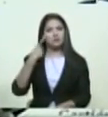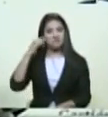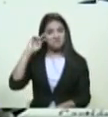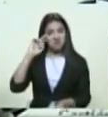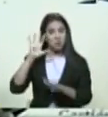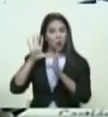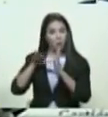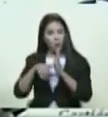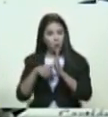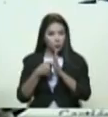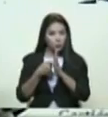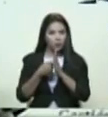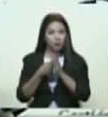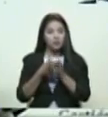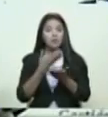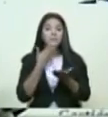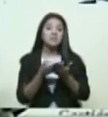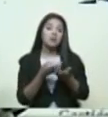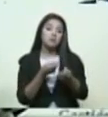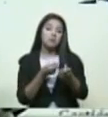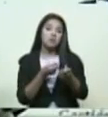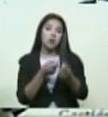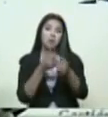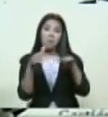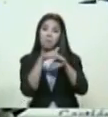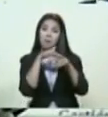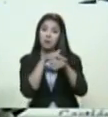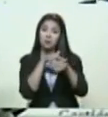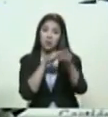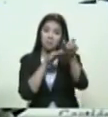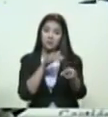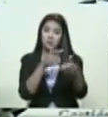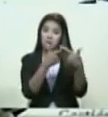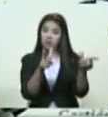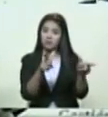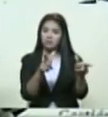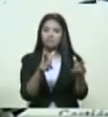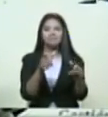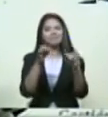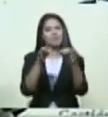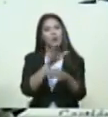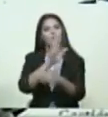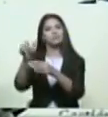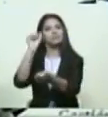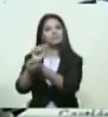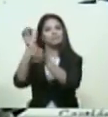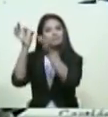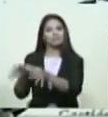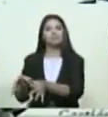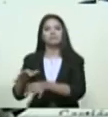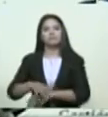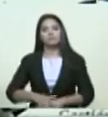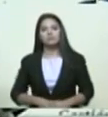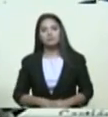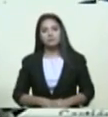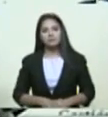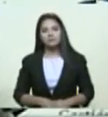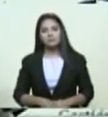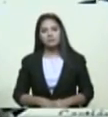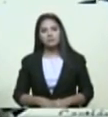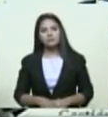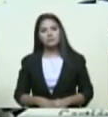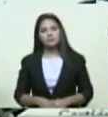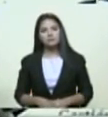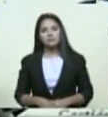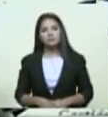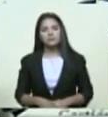actitud, les puedo asegurar que lo vamos a poner a la orden de los tribunales competentes. Y